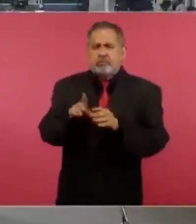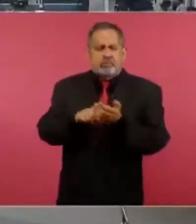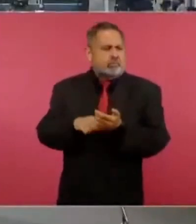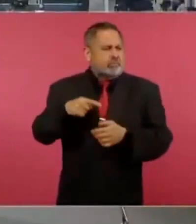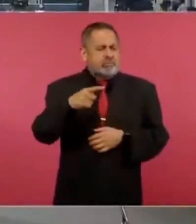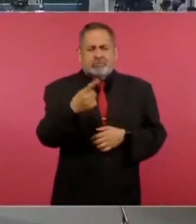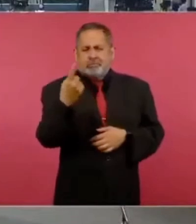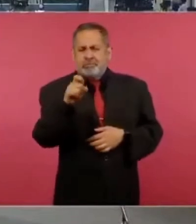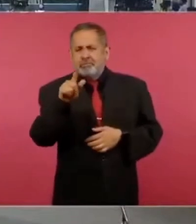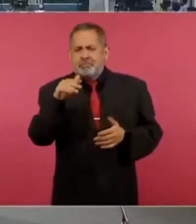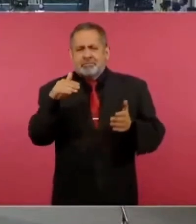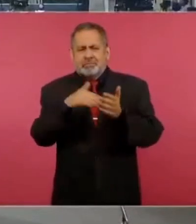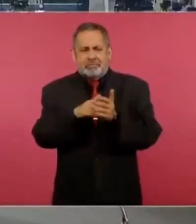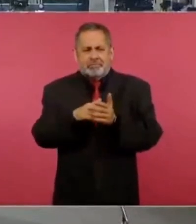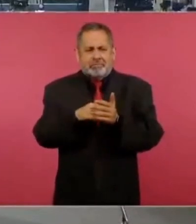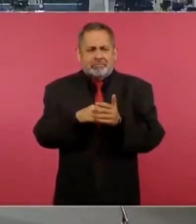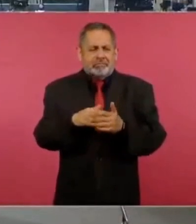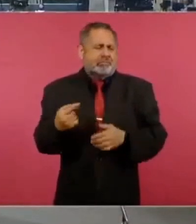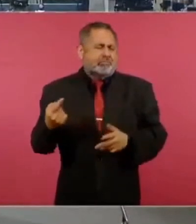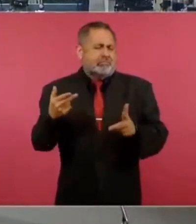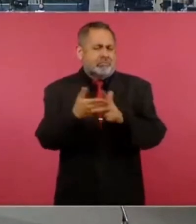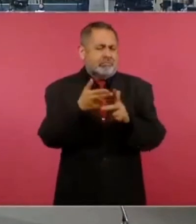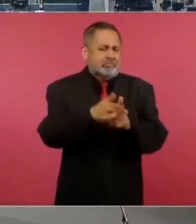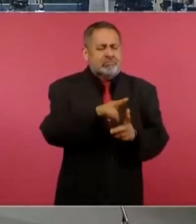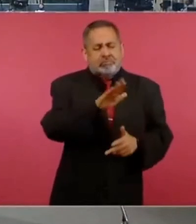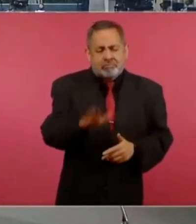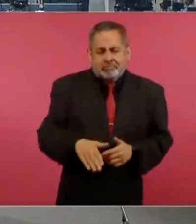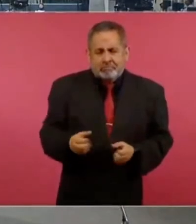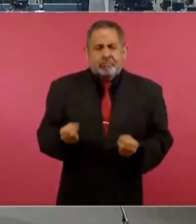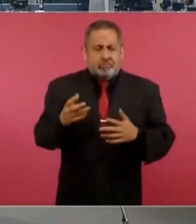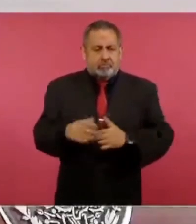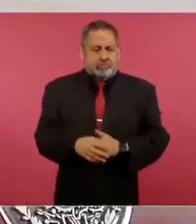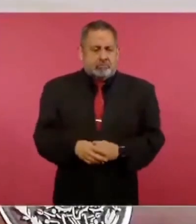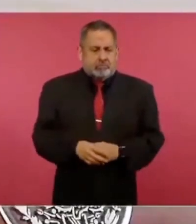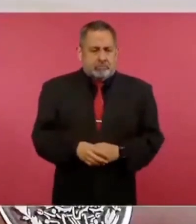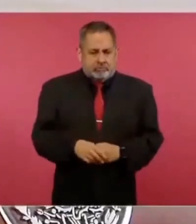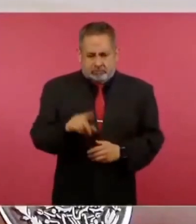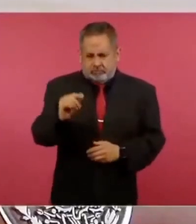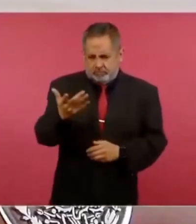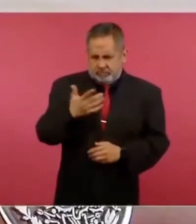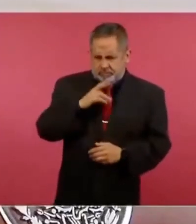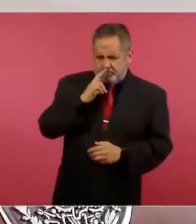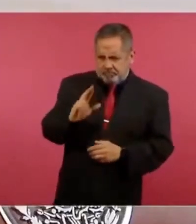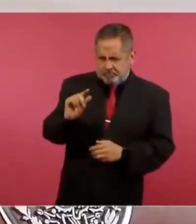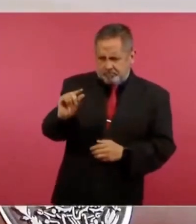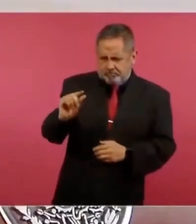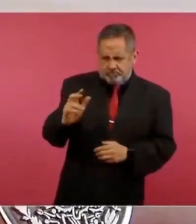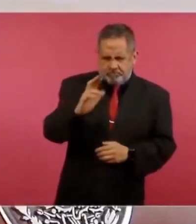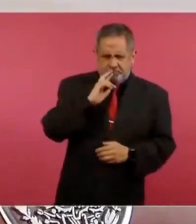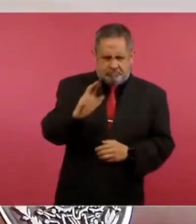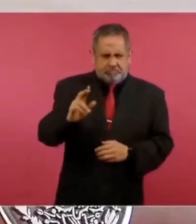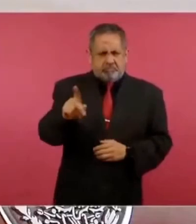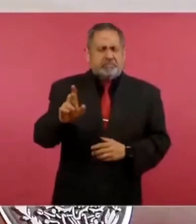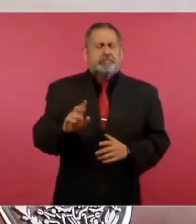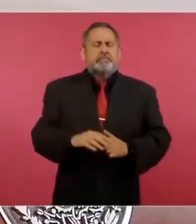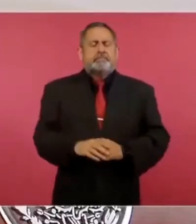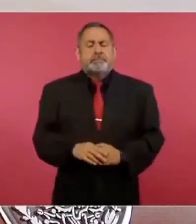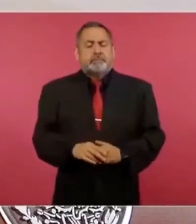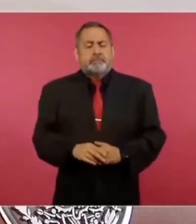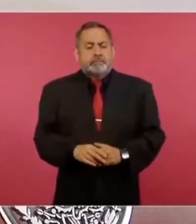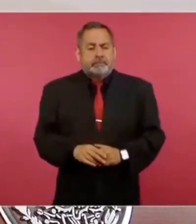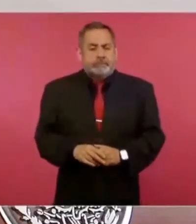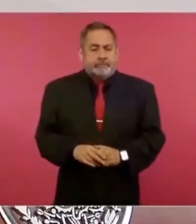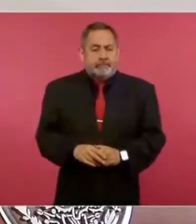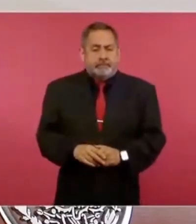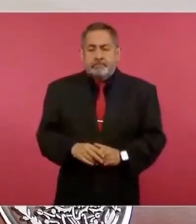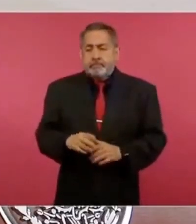homicidios dolosos en su sexenio? Porque si, ahora te contesto eso, porque no